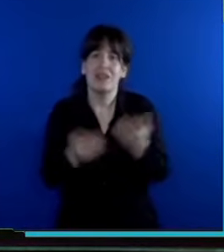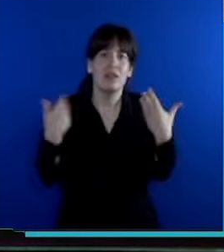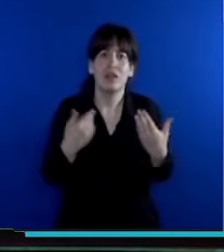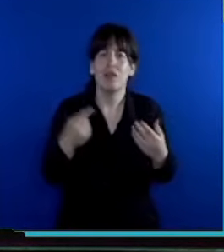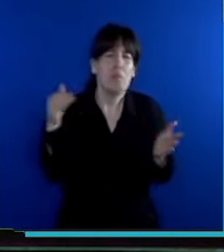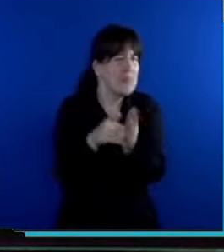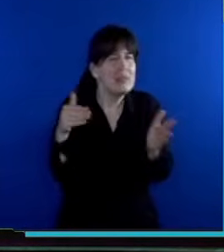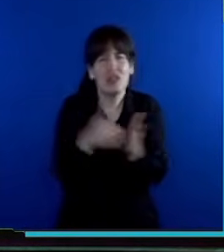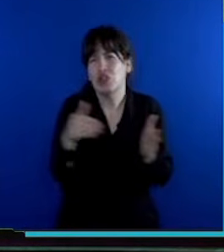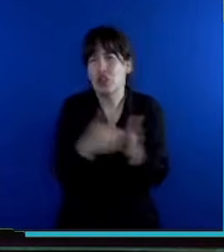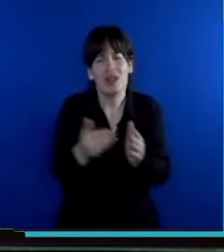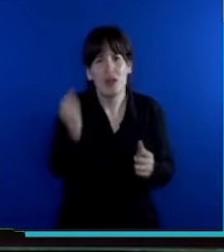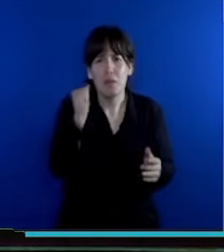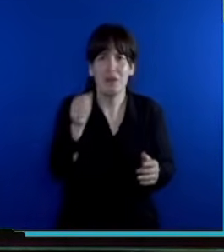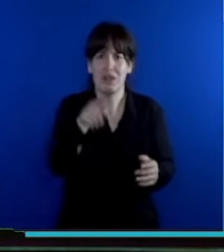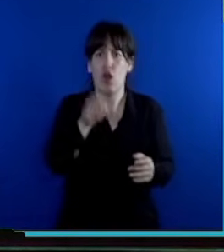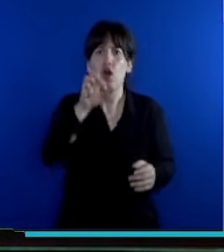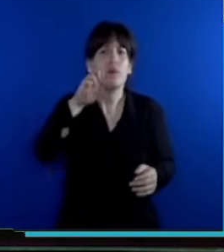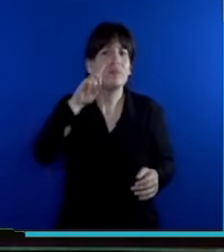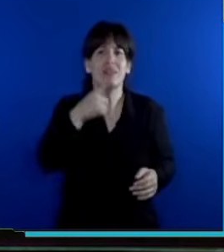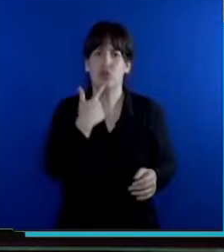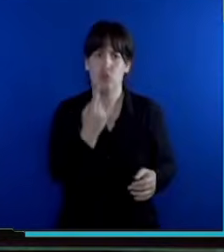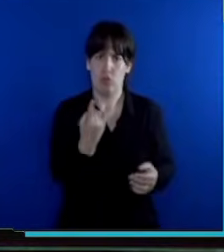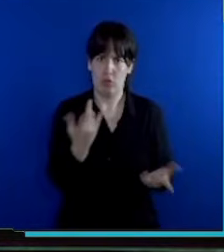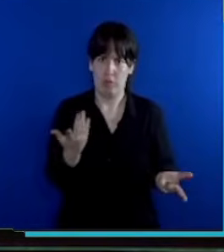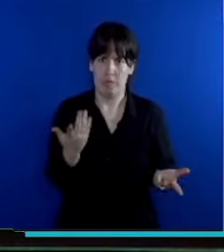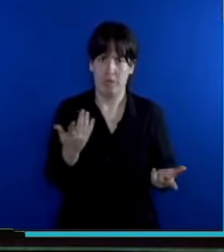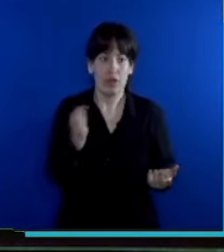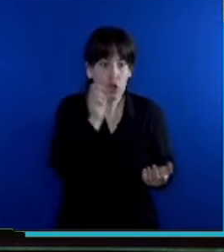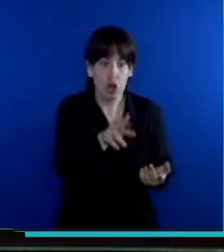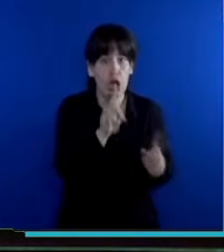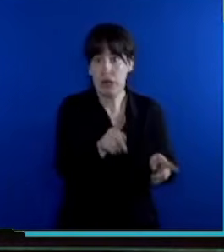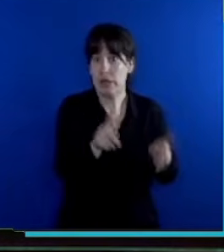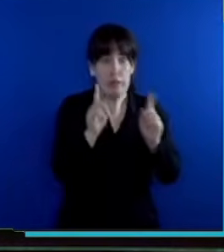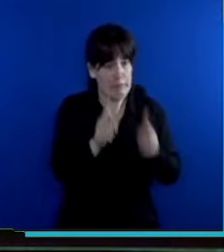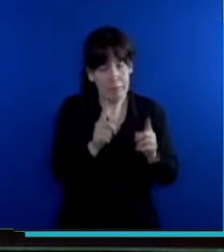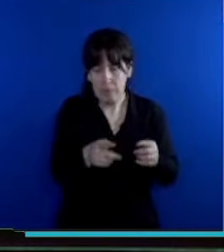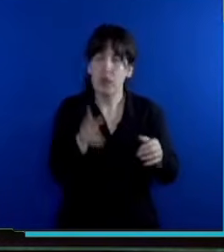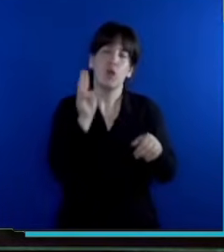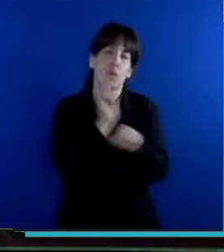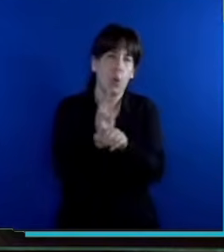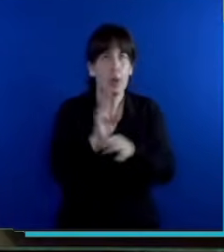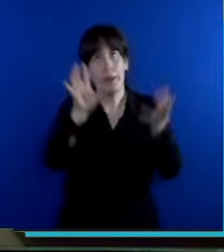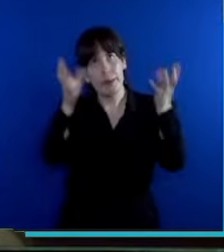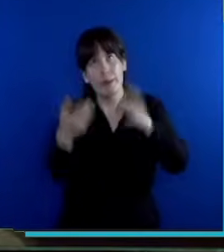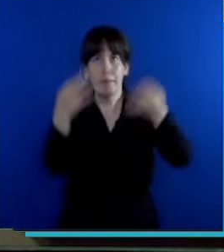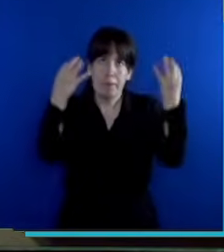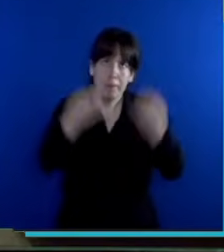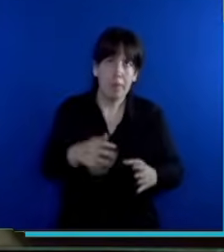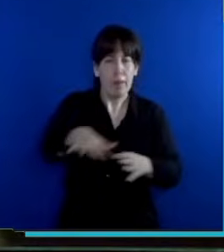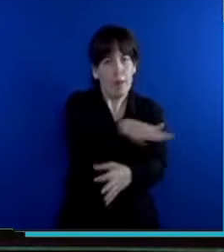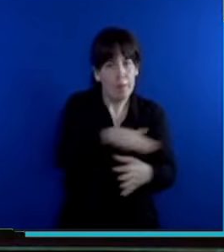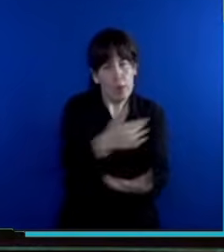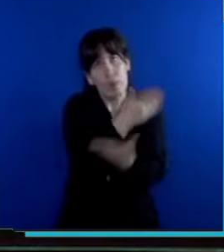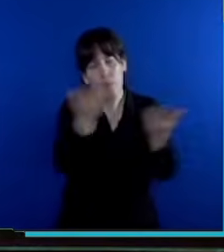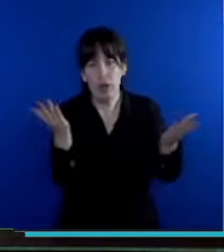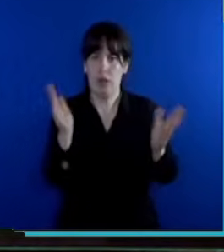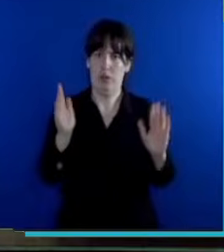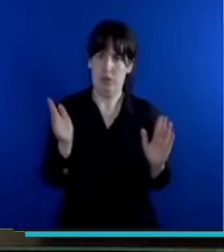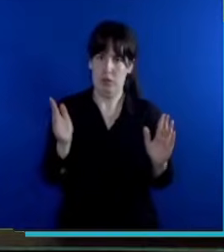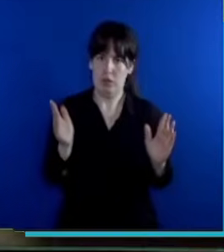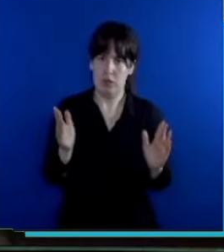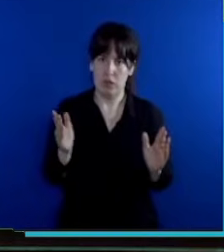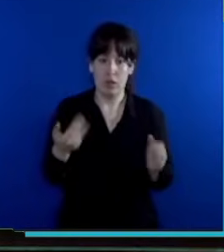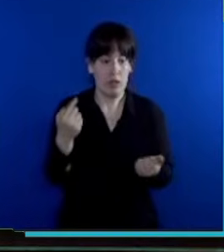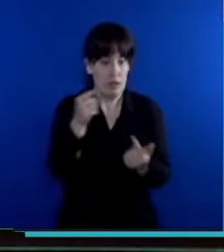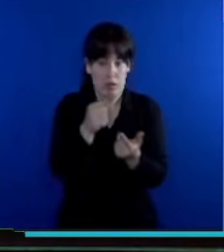gastar el año que viene el OPISU. Y cuya función también es garantizar el hábitat justo, digno de los barrios populares. Y como si